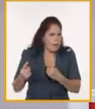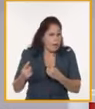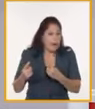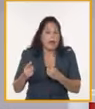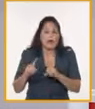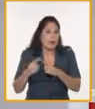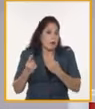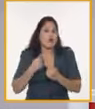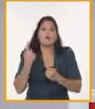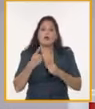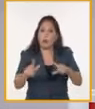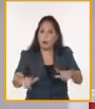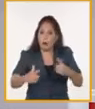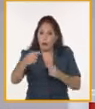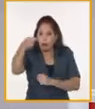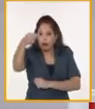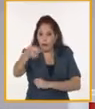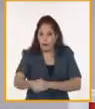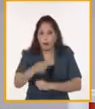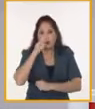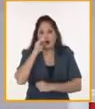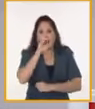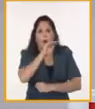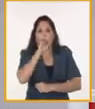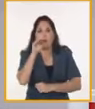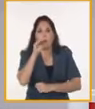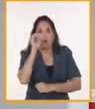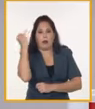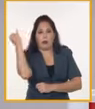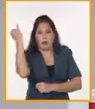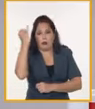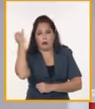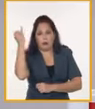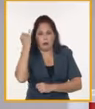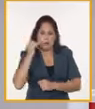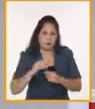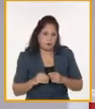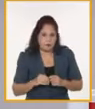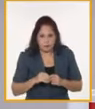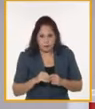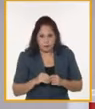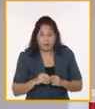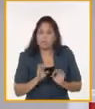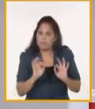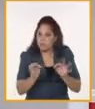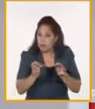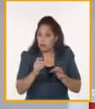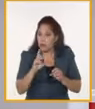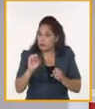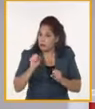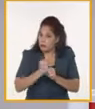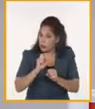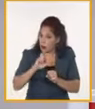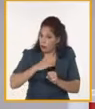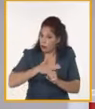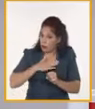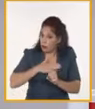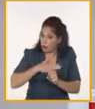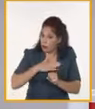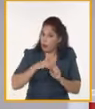peso es que estamos cumpliendo lo dispuestos en unas normas de de de Rango superior Lo cierto es que el trabajo por cuenta propia es una